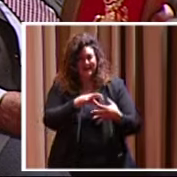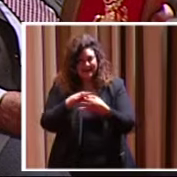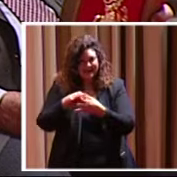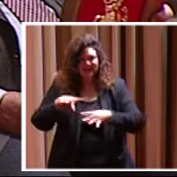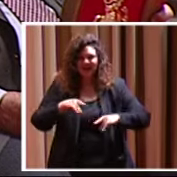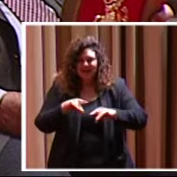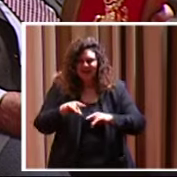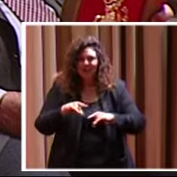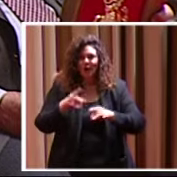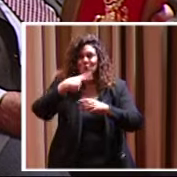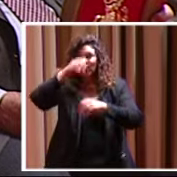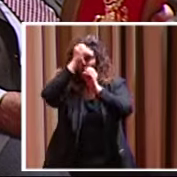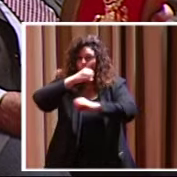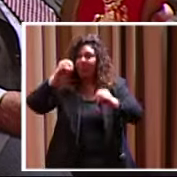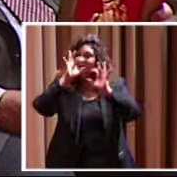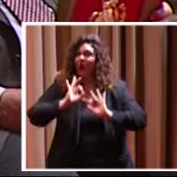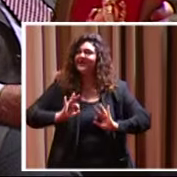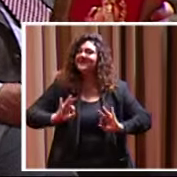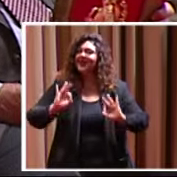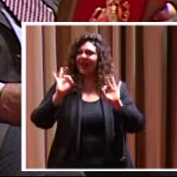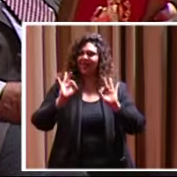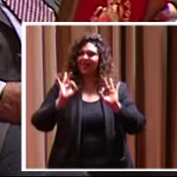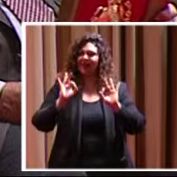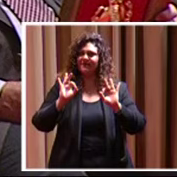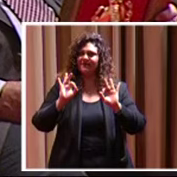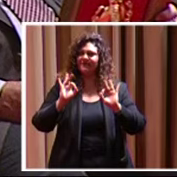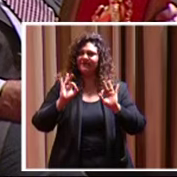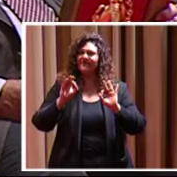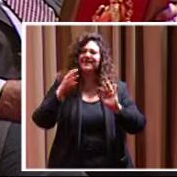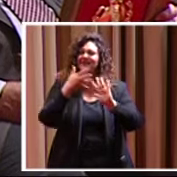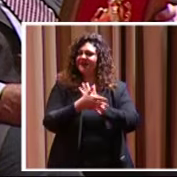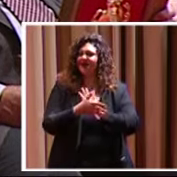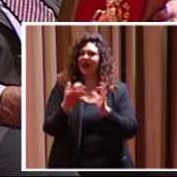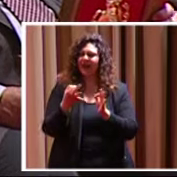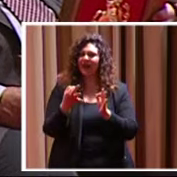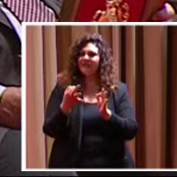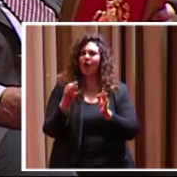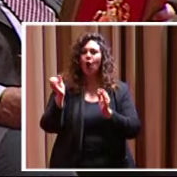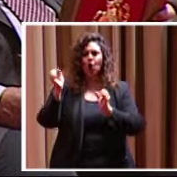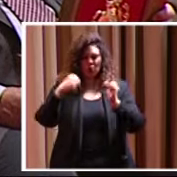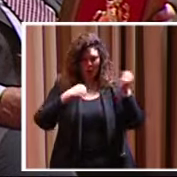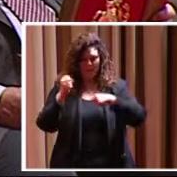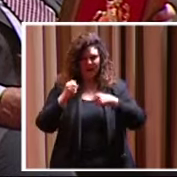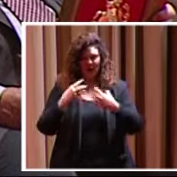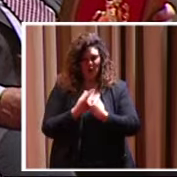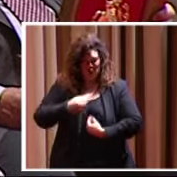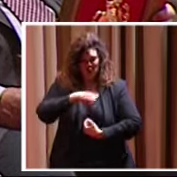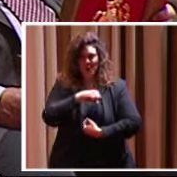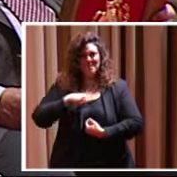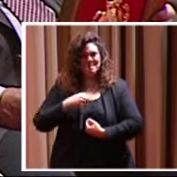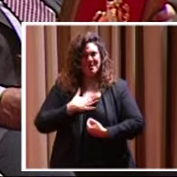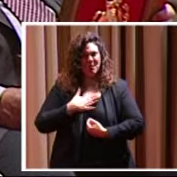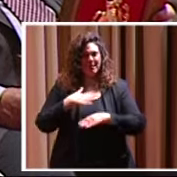territorio que en nuestro concepto de excelencia lo que entra es el competir con nosotros mismos para ser cada